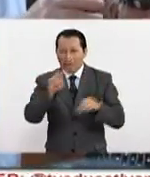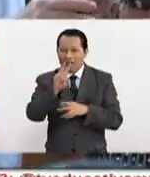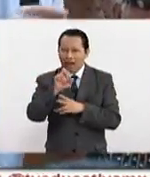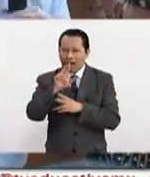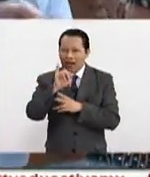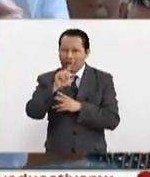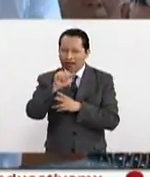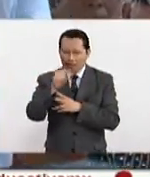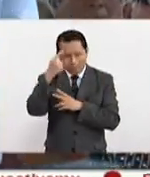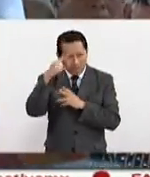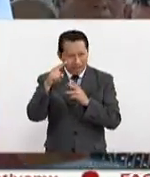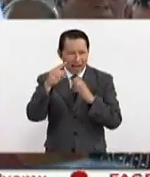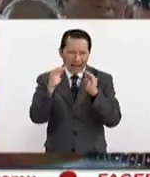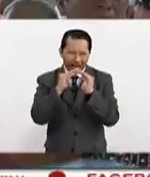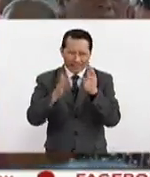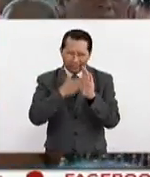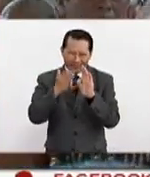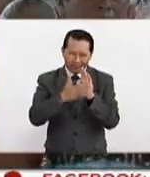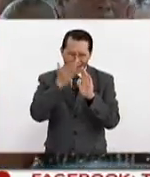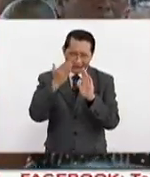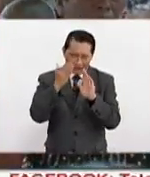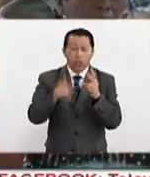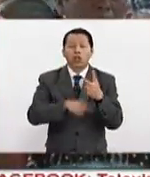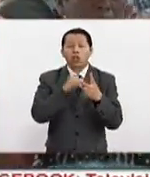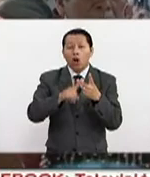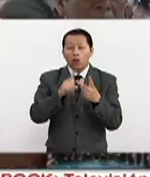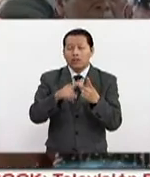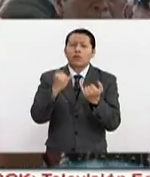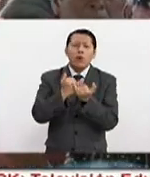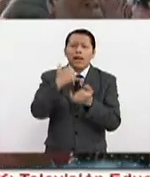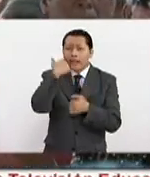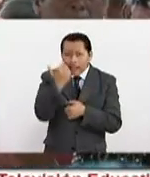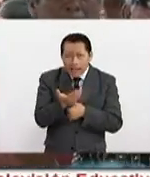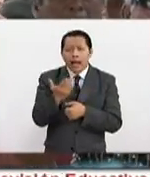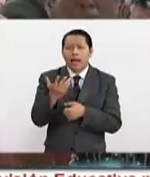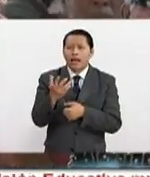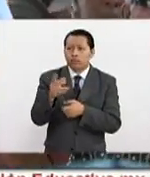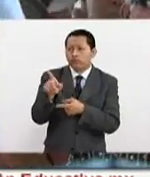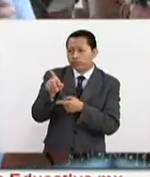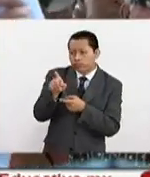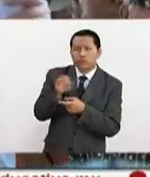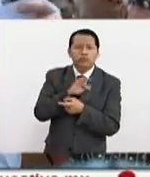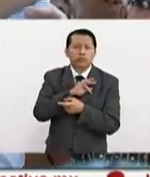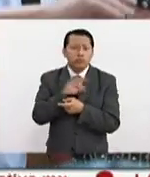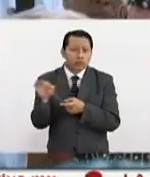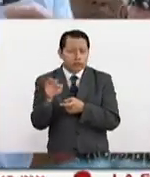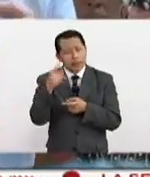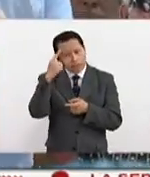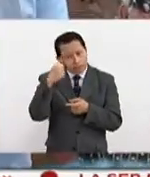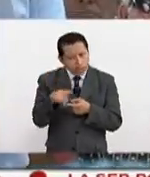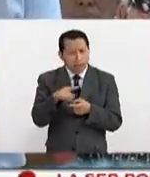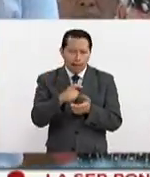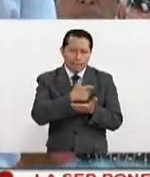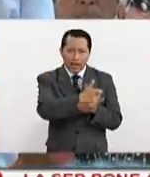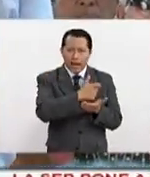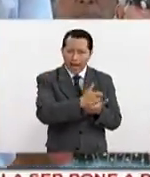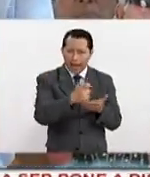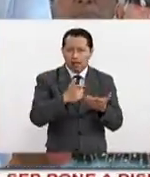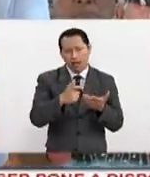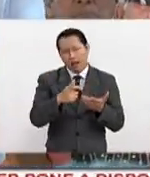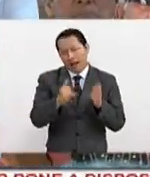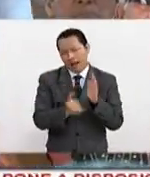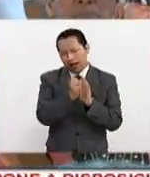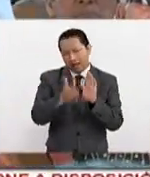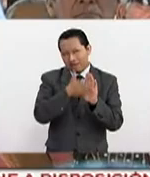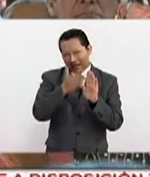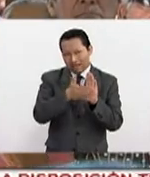casita, y el recurso también para el autoempleo, para que se pueda contratar personal para construir esta casa. Se